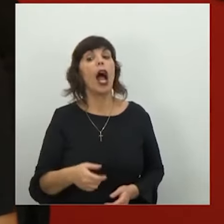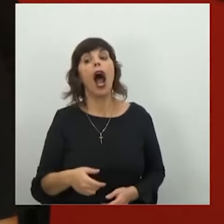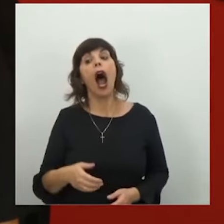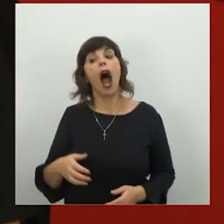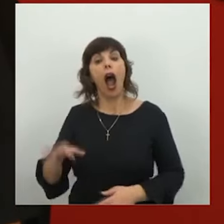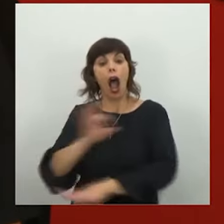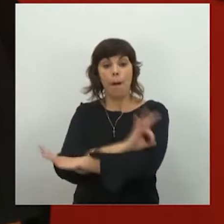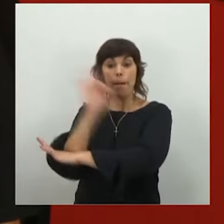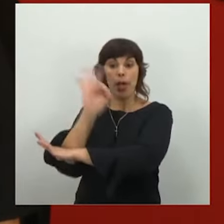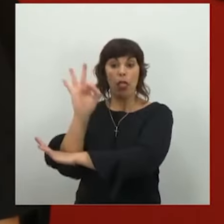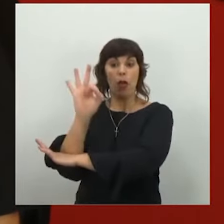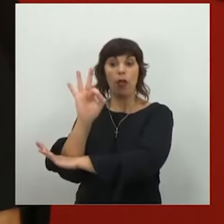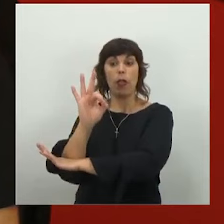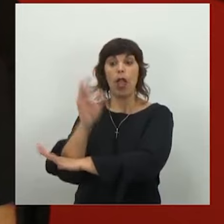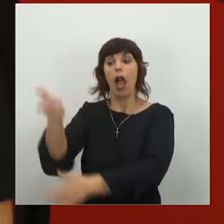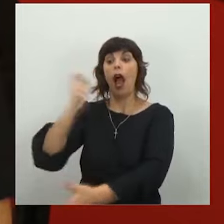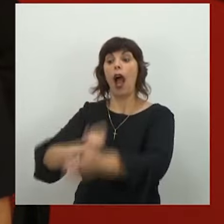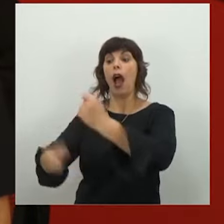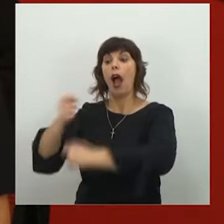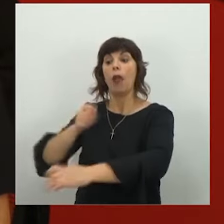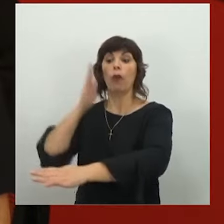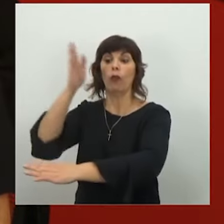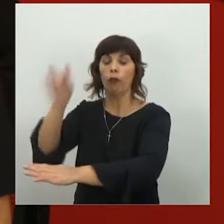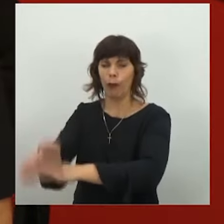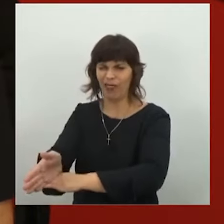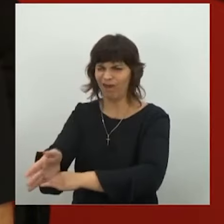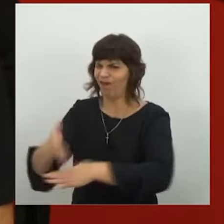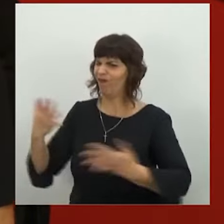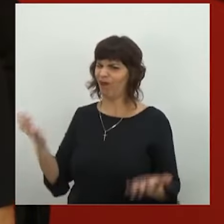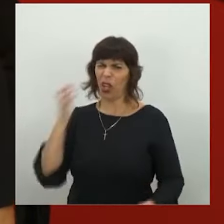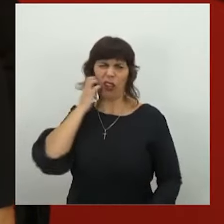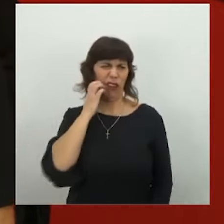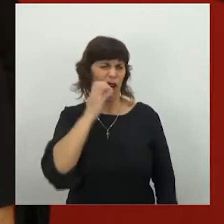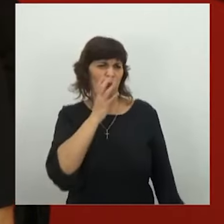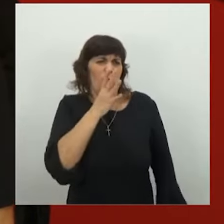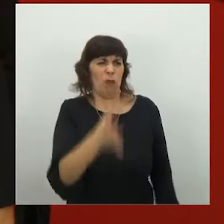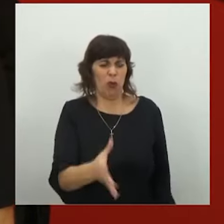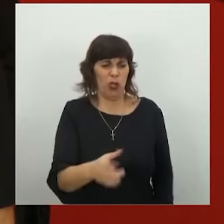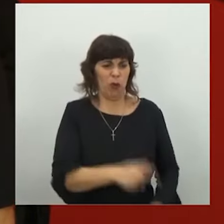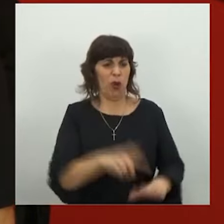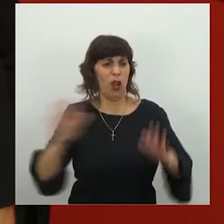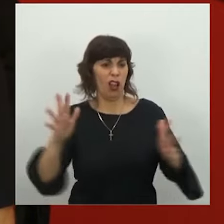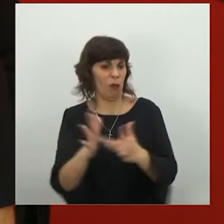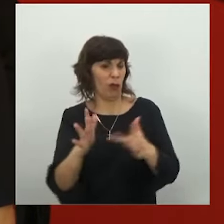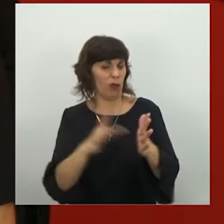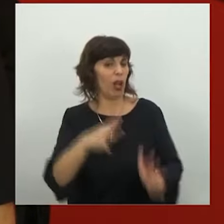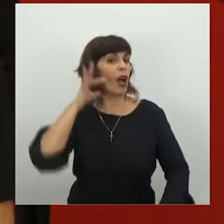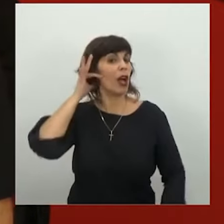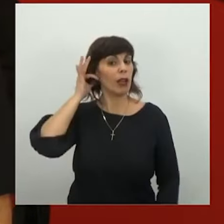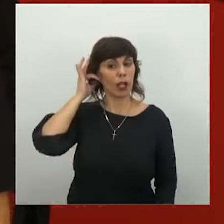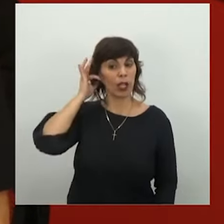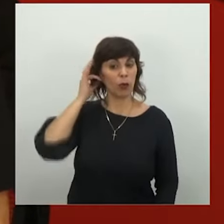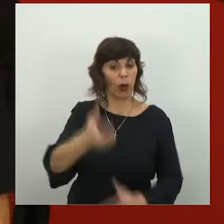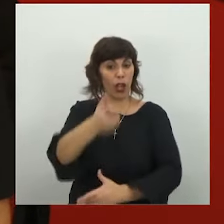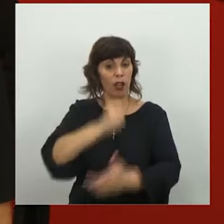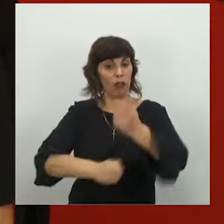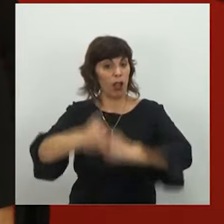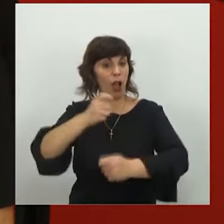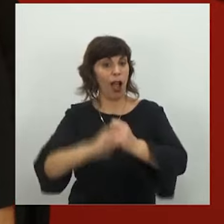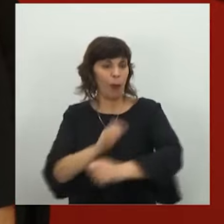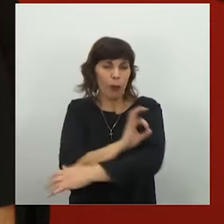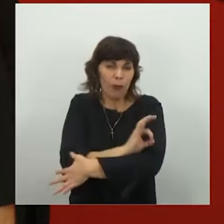vino a mediodía. ¿Por qué? Porque no quería que nadie se entere. ¿Qué es lo que estaba escondiendo esta